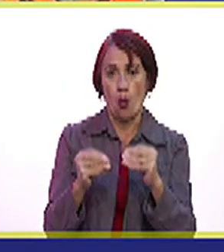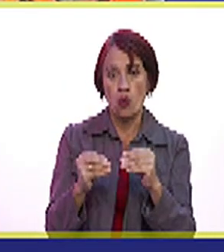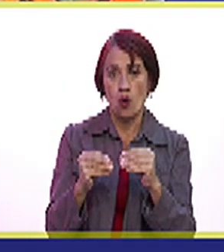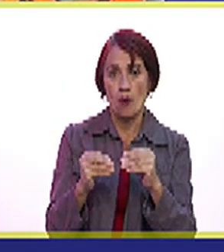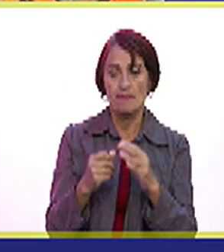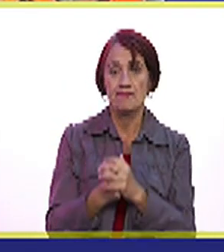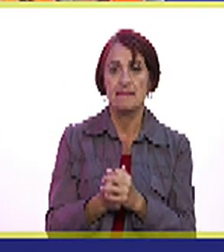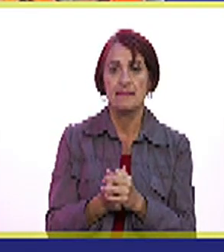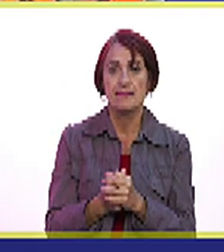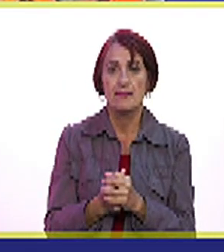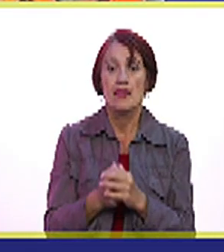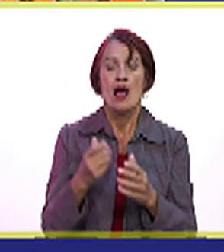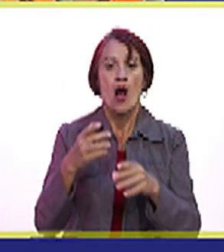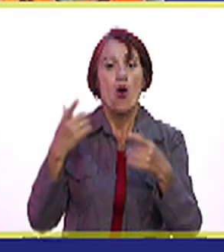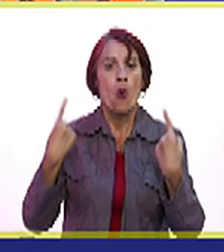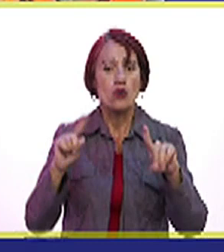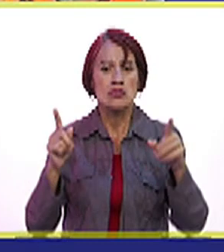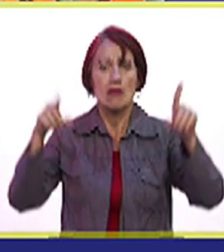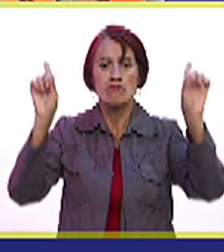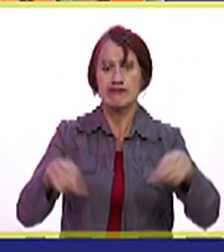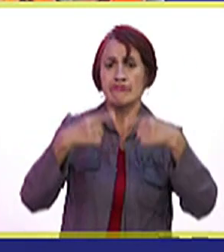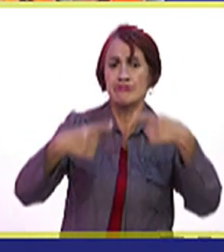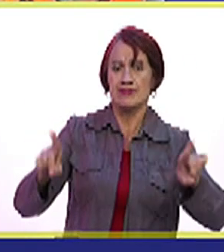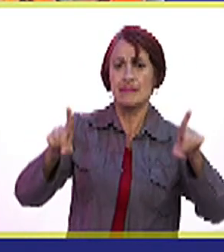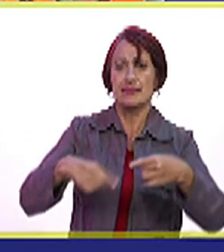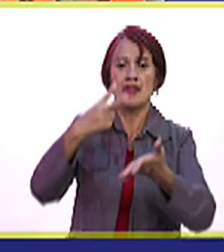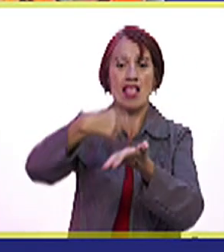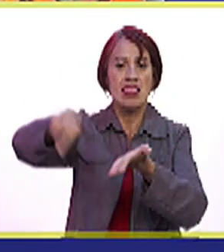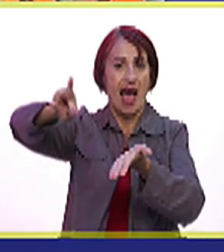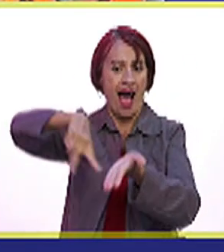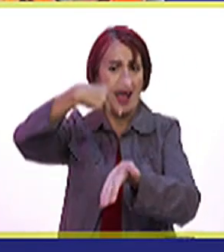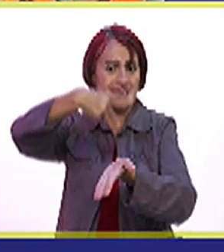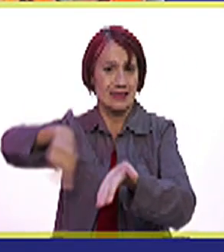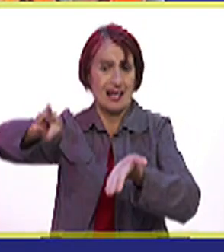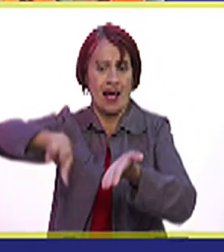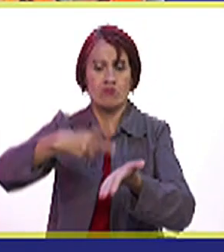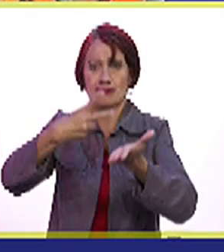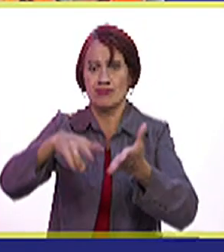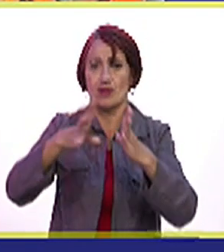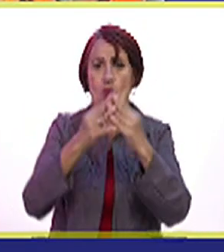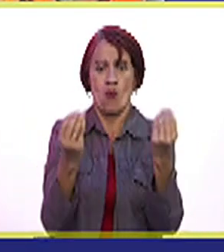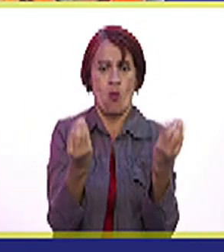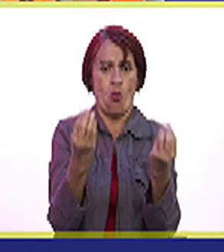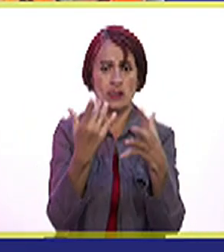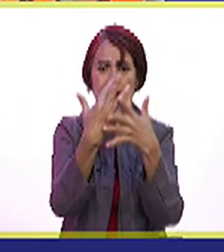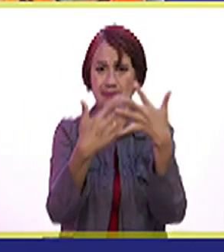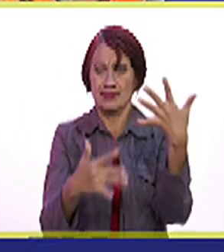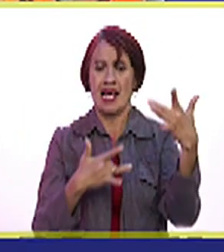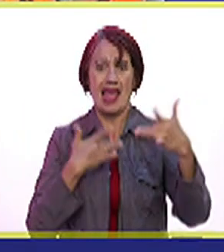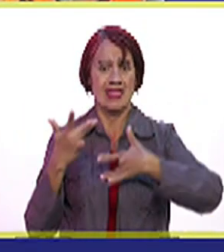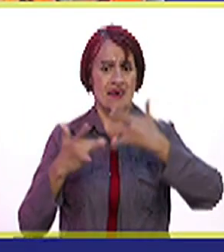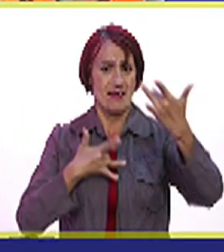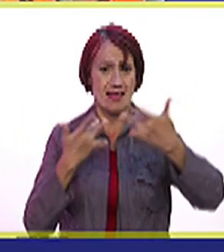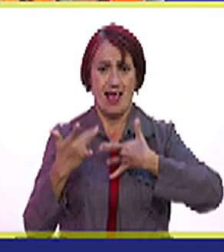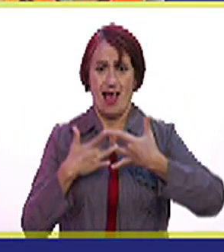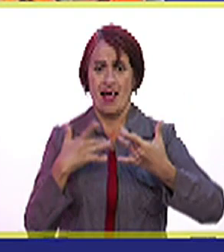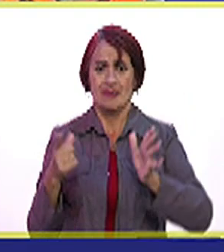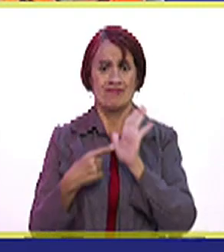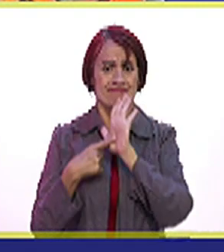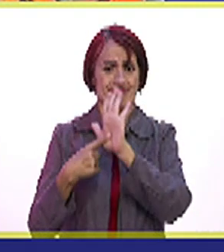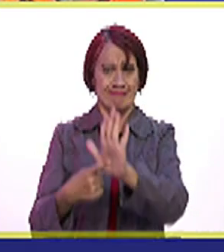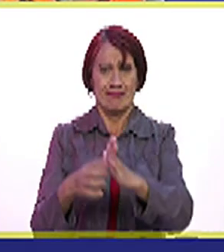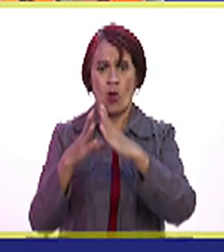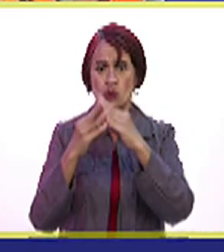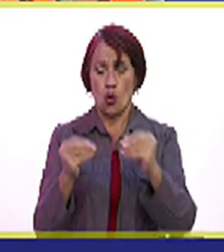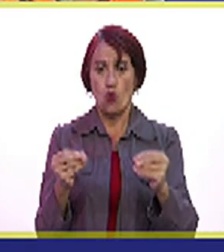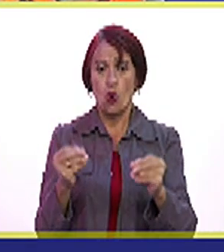clases grupales, conciertos, danzas tradicionales y muchas otras más. Son actividades que se impulsan que